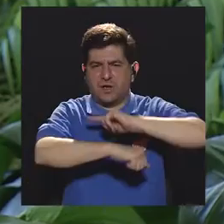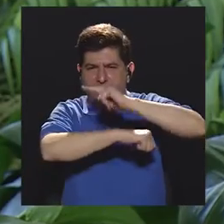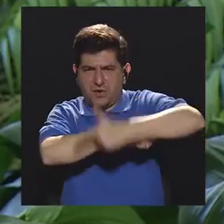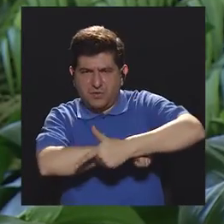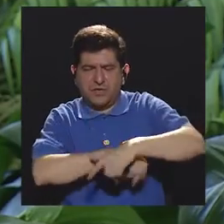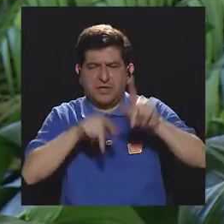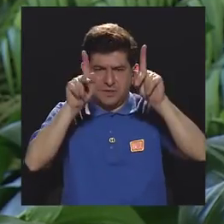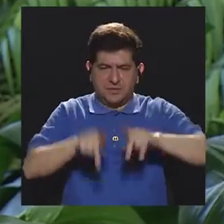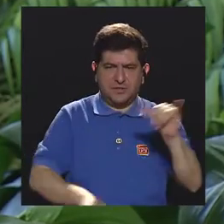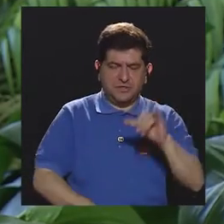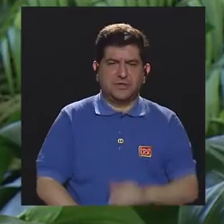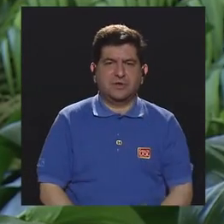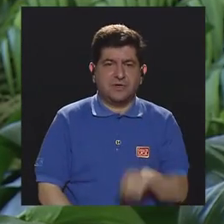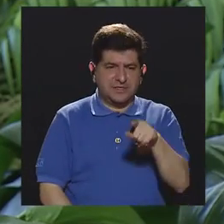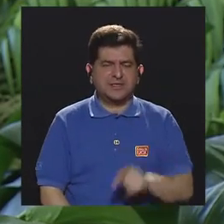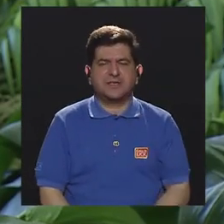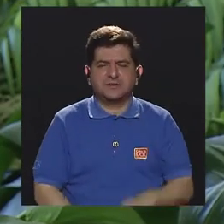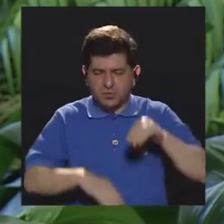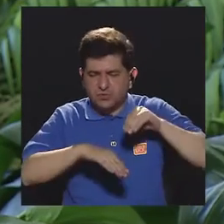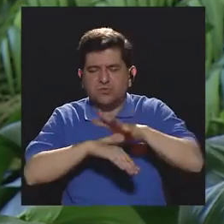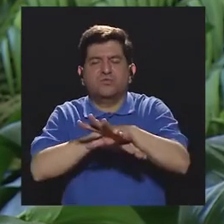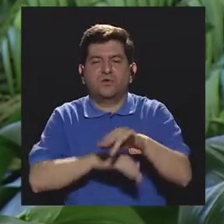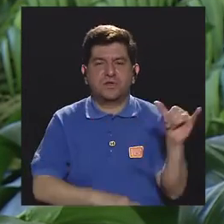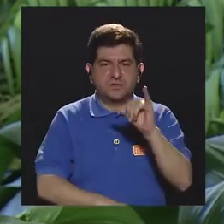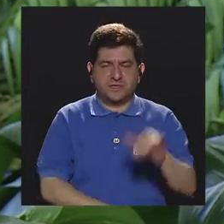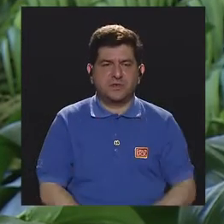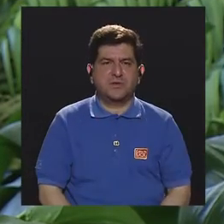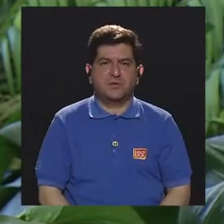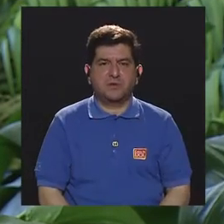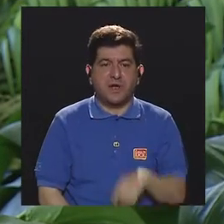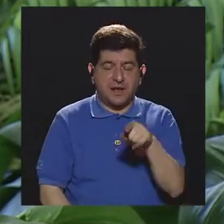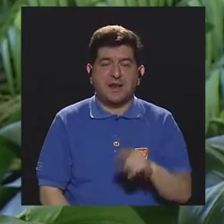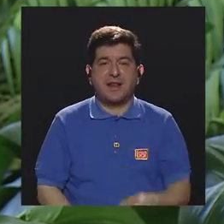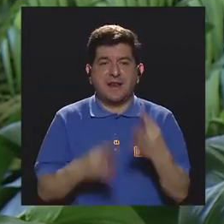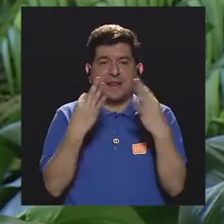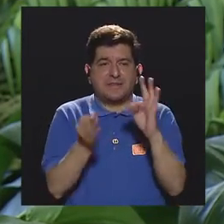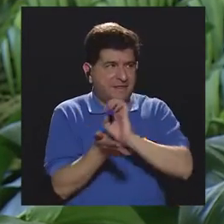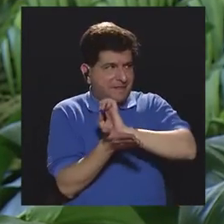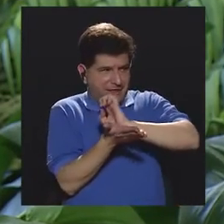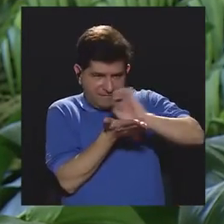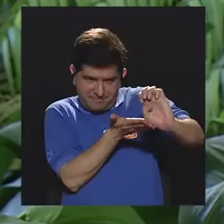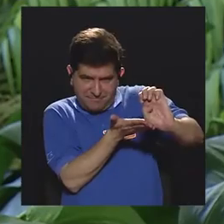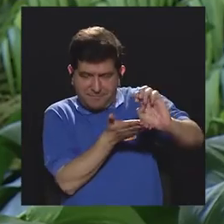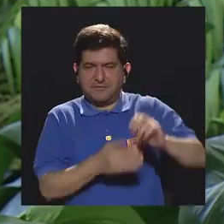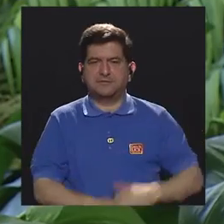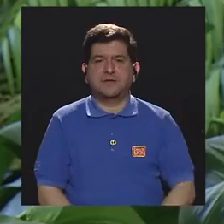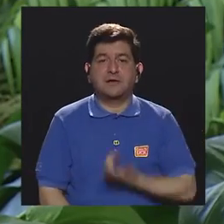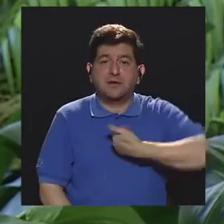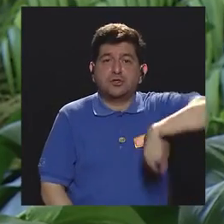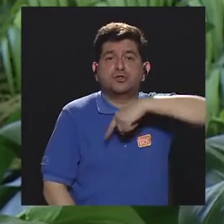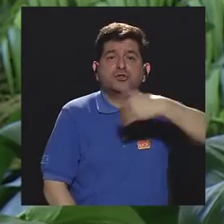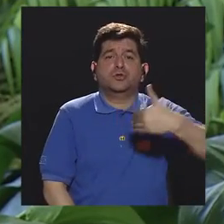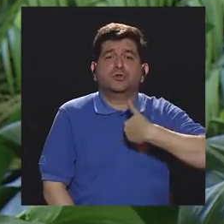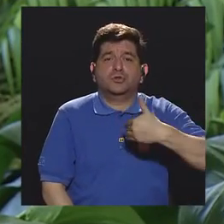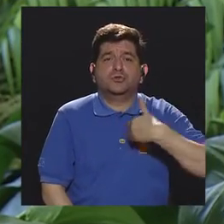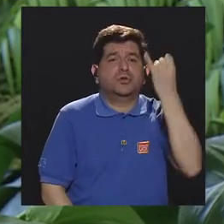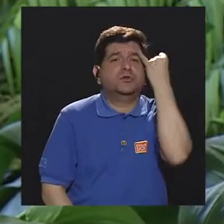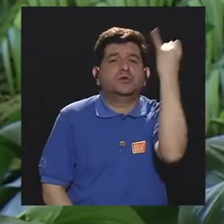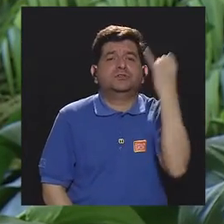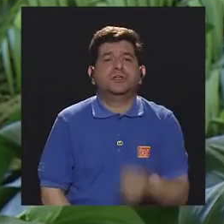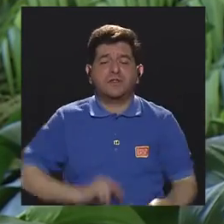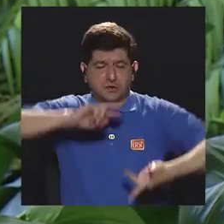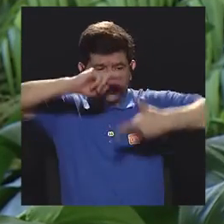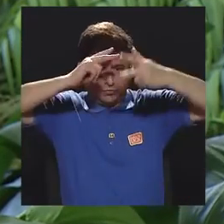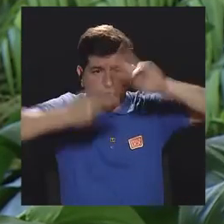jugadores. O sea, la genética tiene que ver mucho. Tiene que ver mucho la prevención, obviamente. Si nosotros tenemos